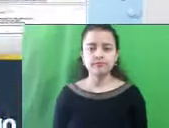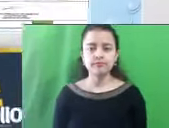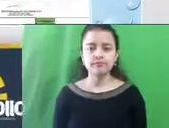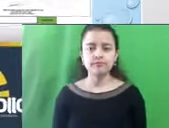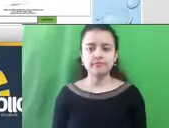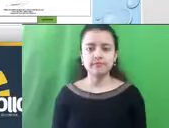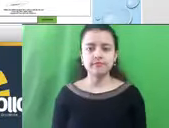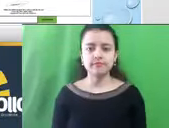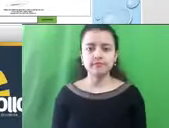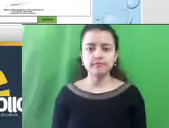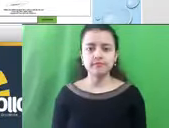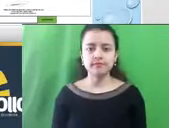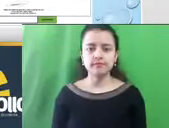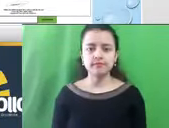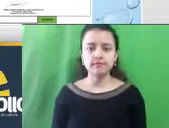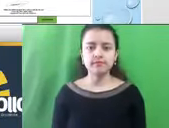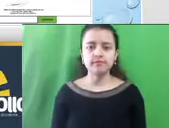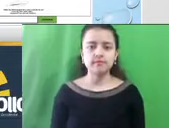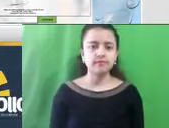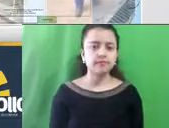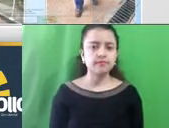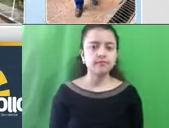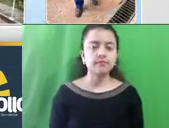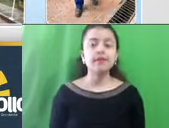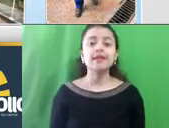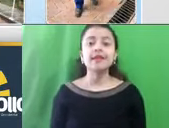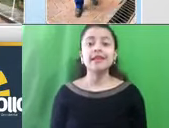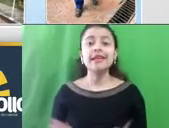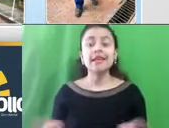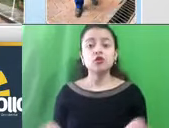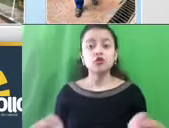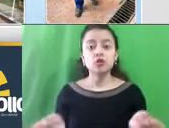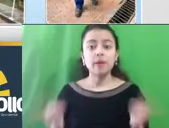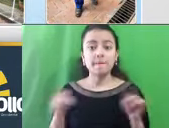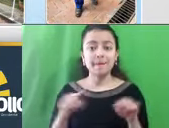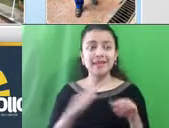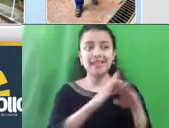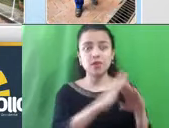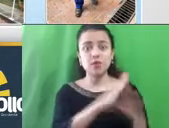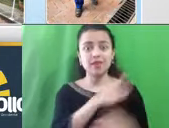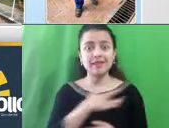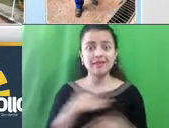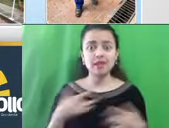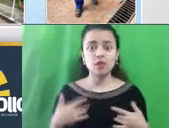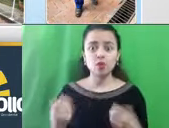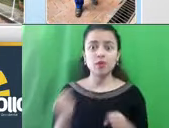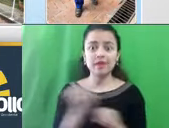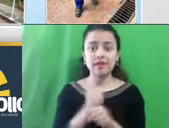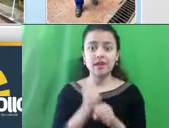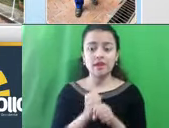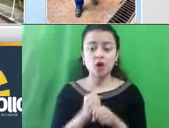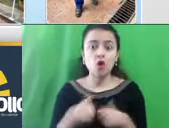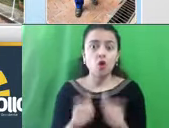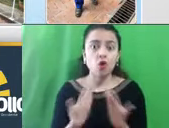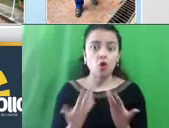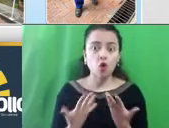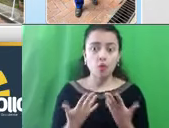Desde Seguridad y Salud en el Trabajo hacemos un acompañamiento tanto a nivel de las condiciones internas del